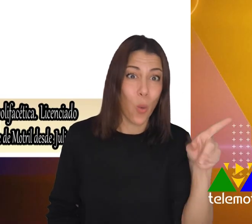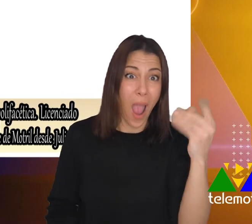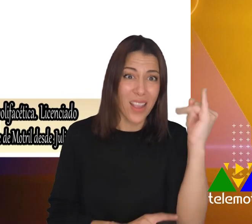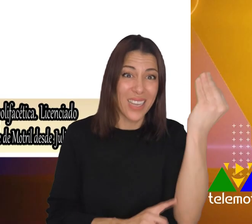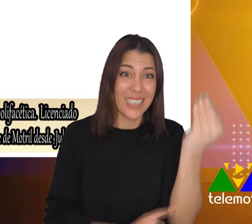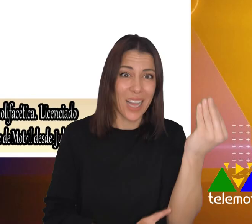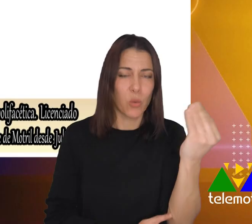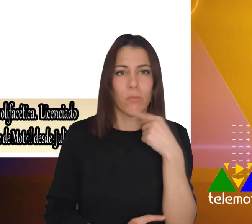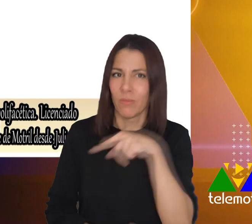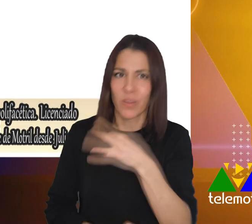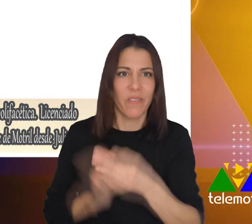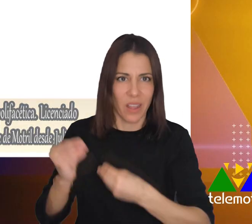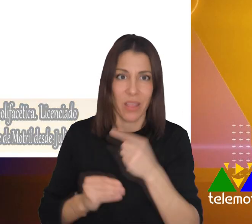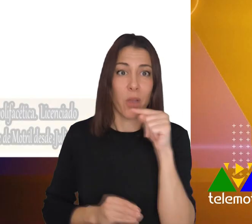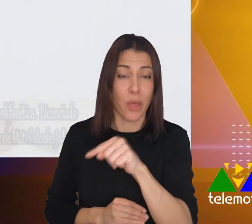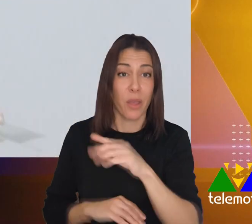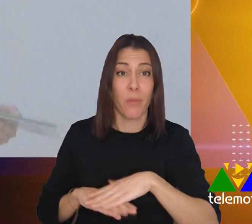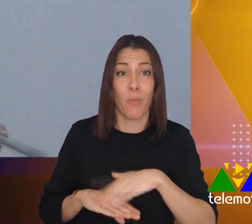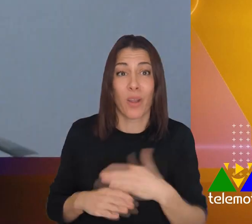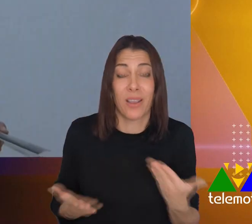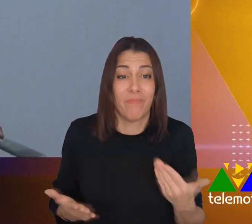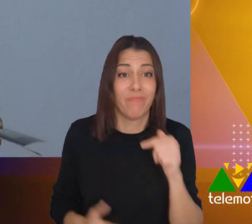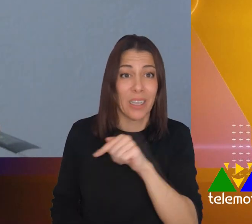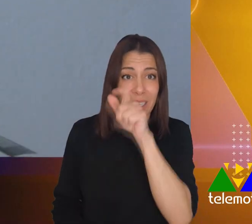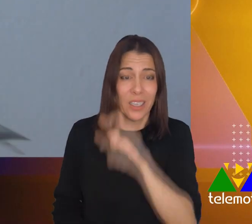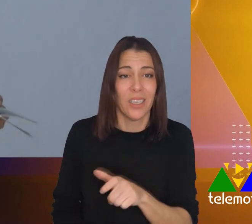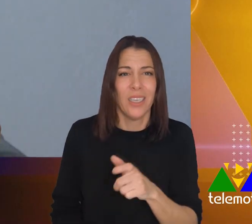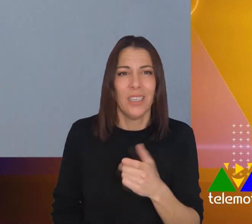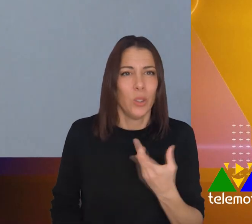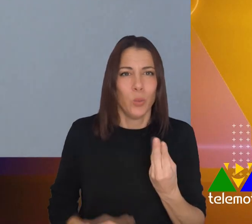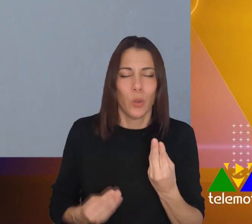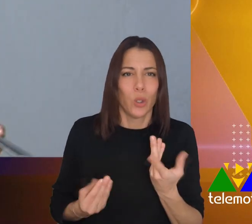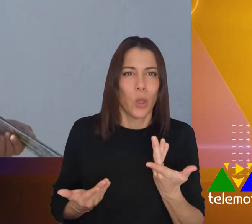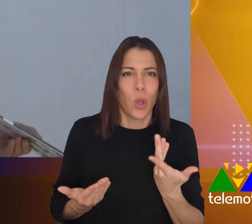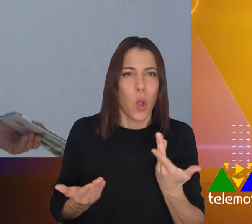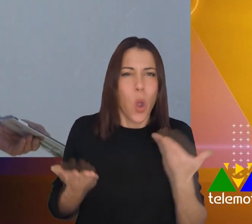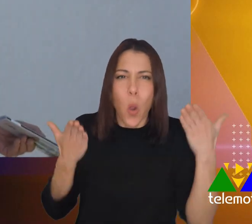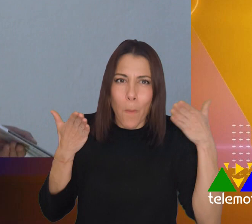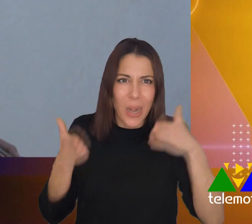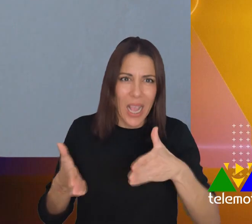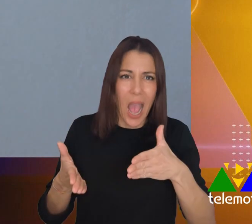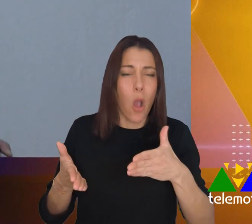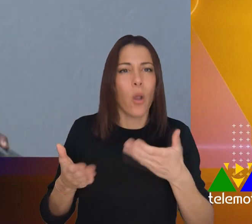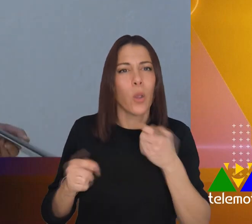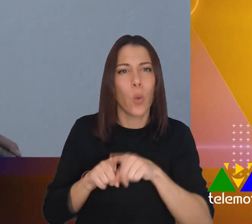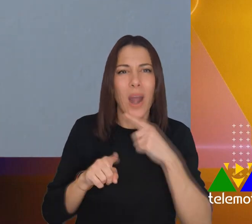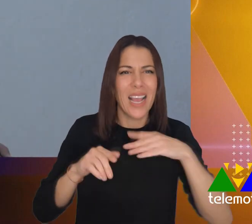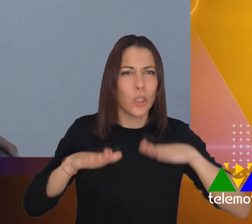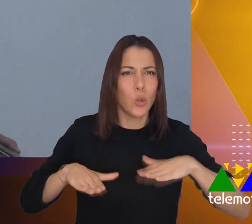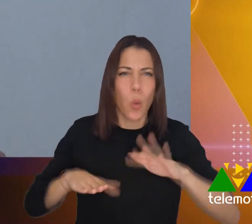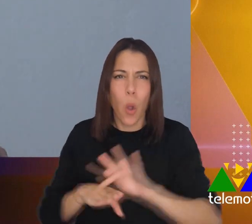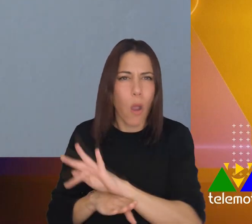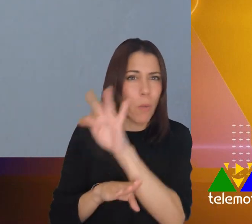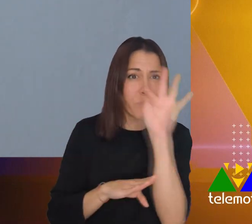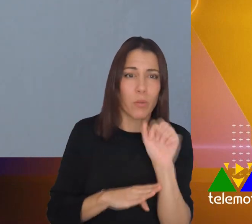Pero Díaz Moreu a lo mejor pues no estuvo tan implicado con Motril, porque no estuvo en Motril, porque sus destinos